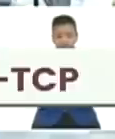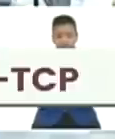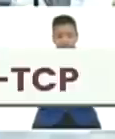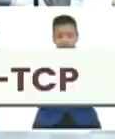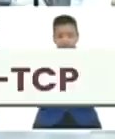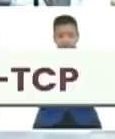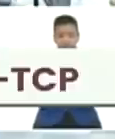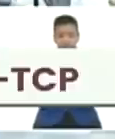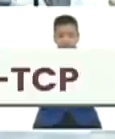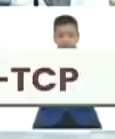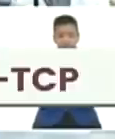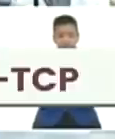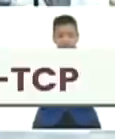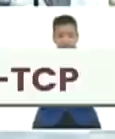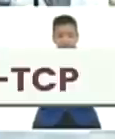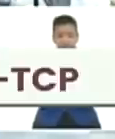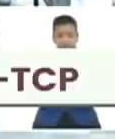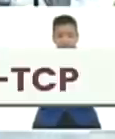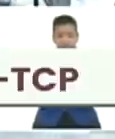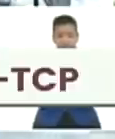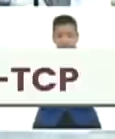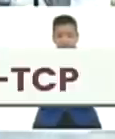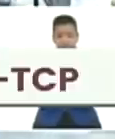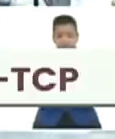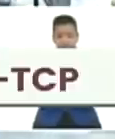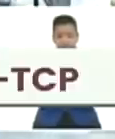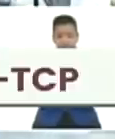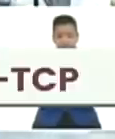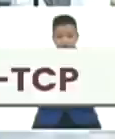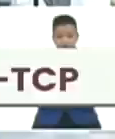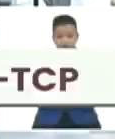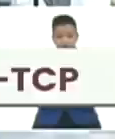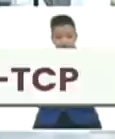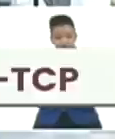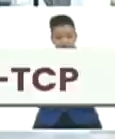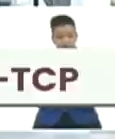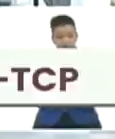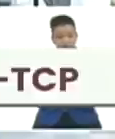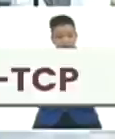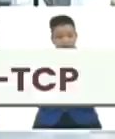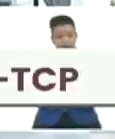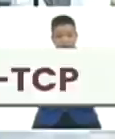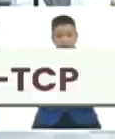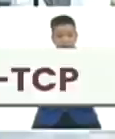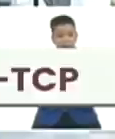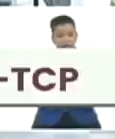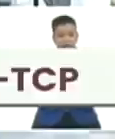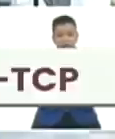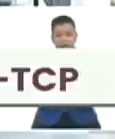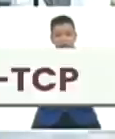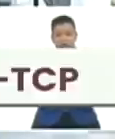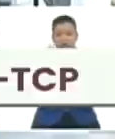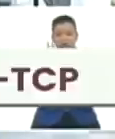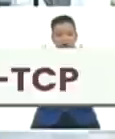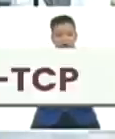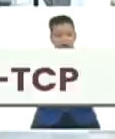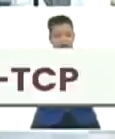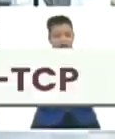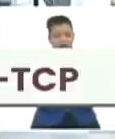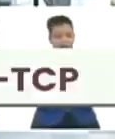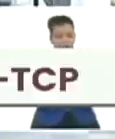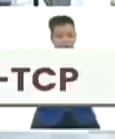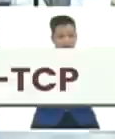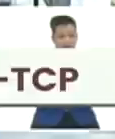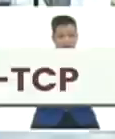hay cabida para ese tipo de cumbre, donde el imperio